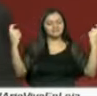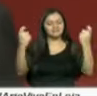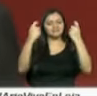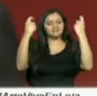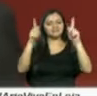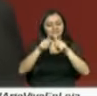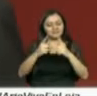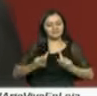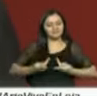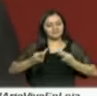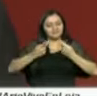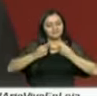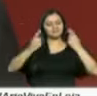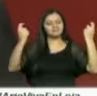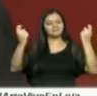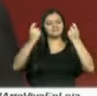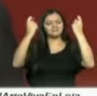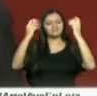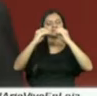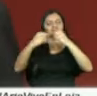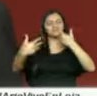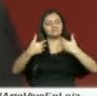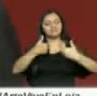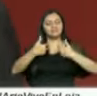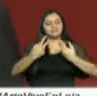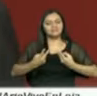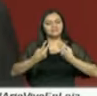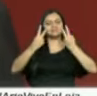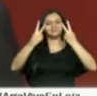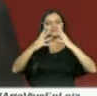vida, la fiesta de las artes vivas.